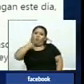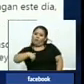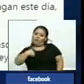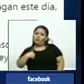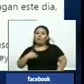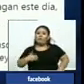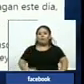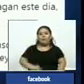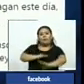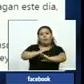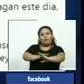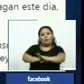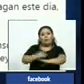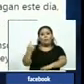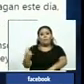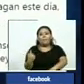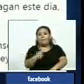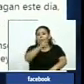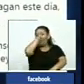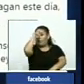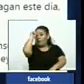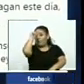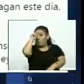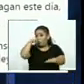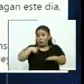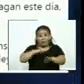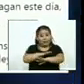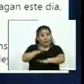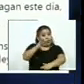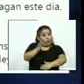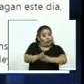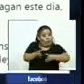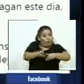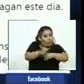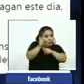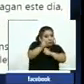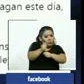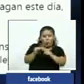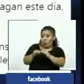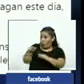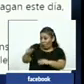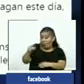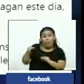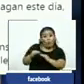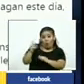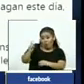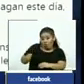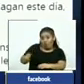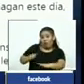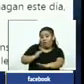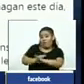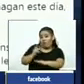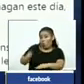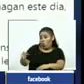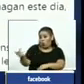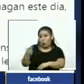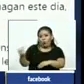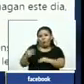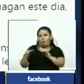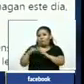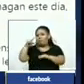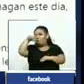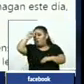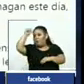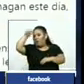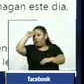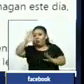defendido a la clase trabajadora, agregando que él ya no es sindicalista y que el fiscal tampoco es abogado defensor y que los dos son funcionarios